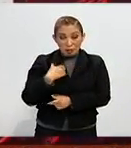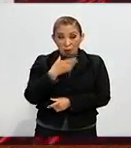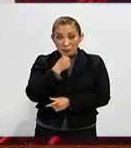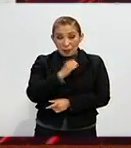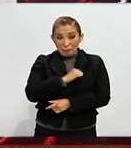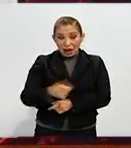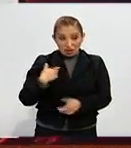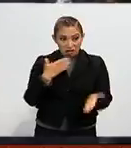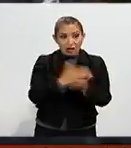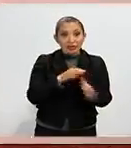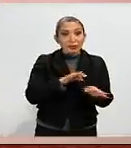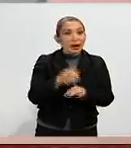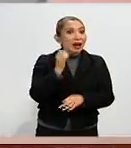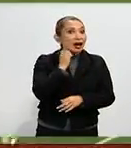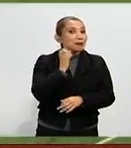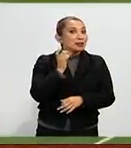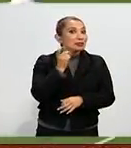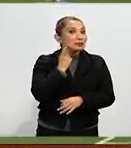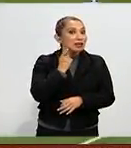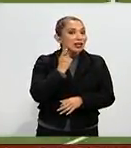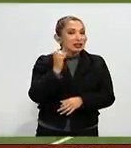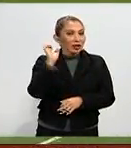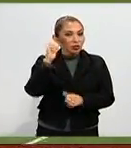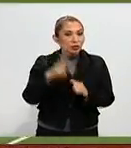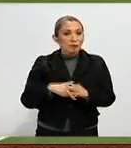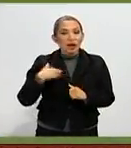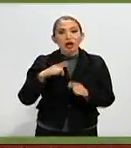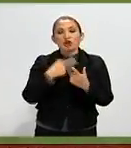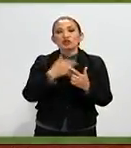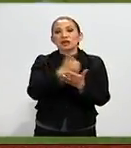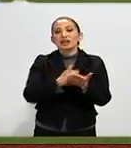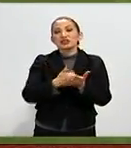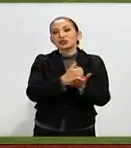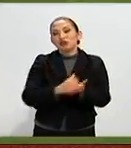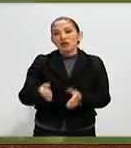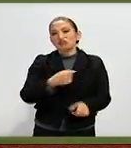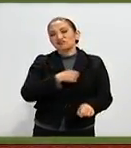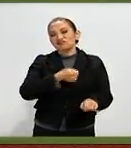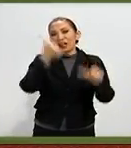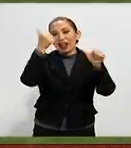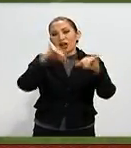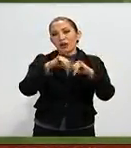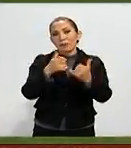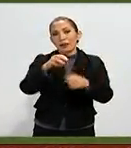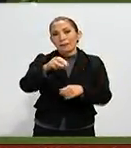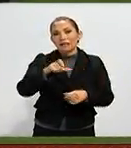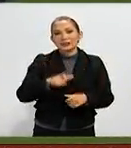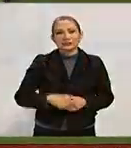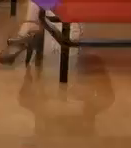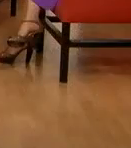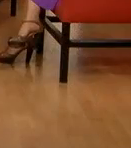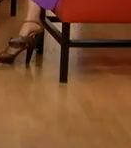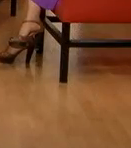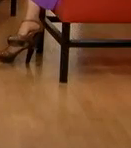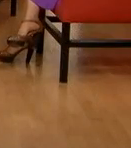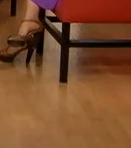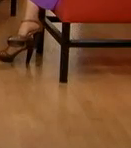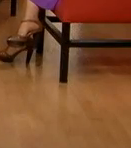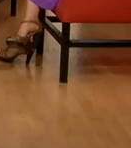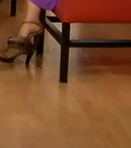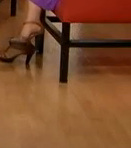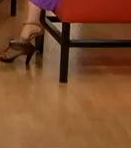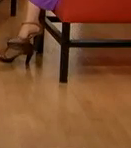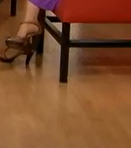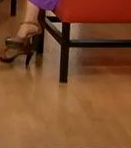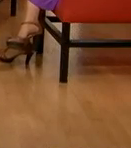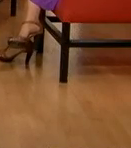en el Parlamento Europeo. En los deportes, Cruz Azul fuera de la Copa MX. Gracias por